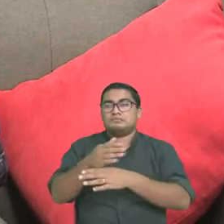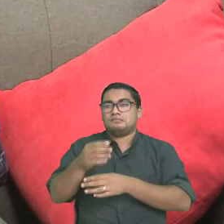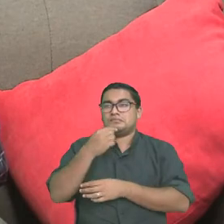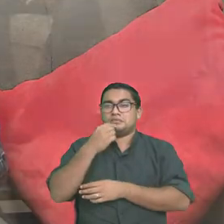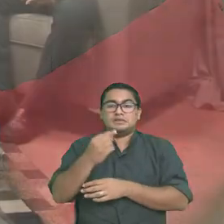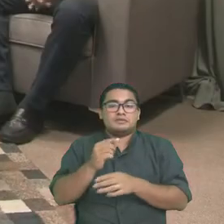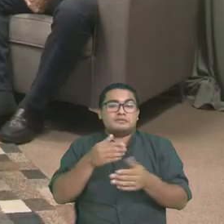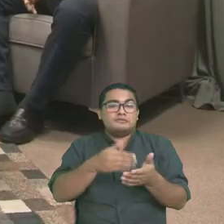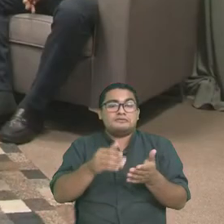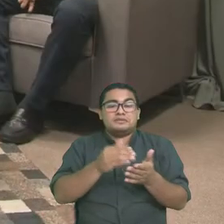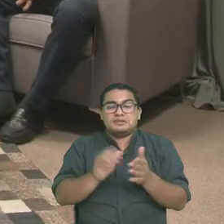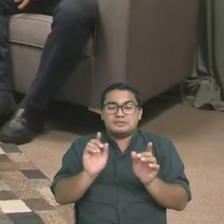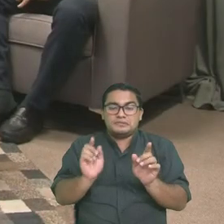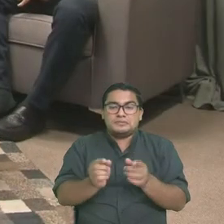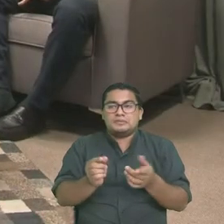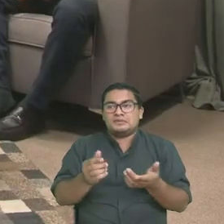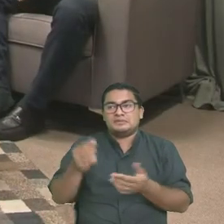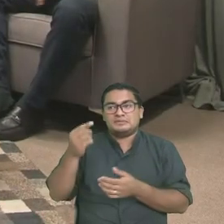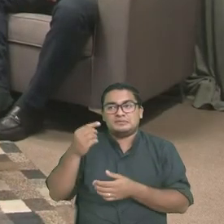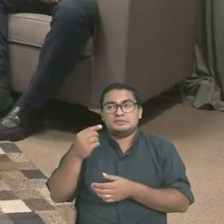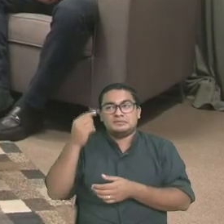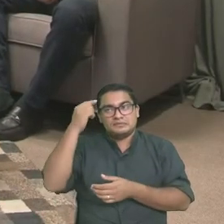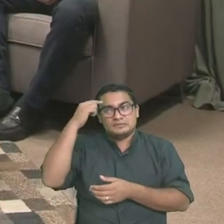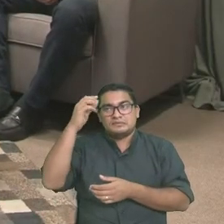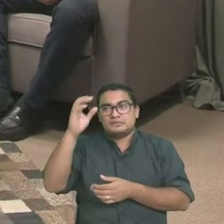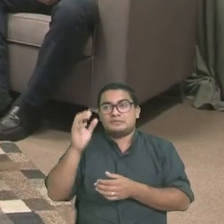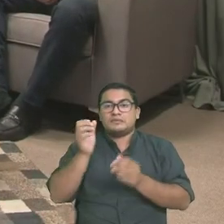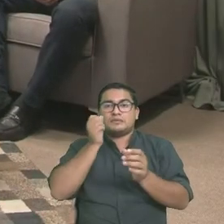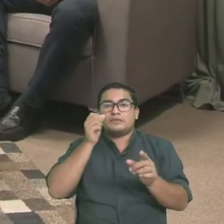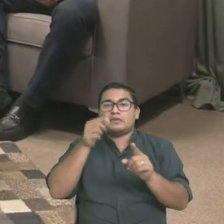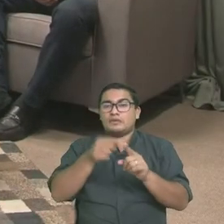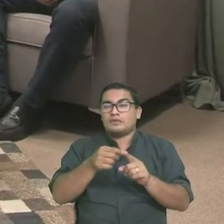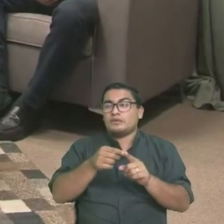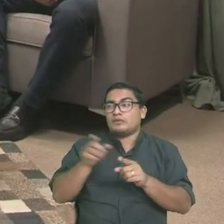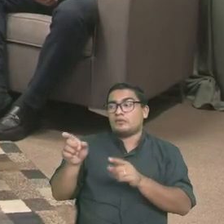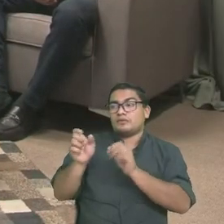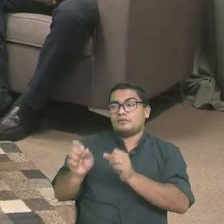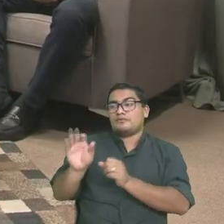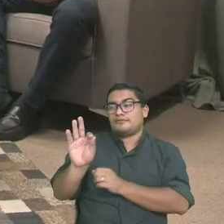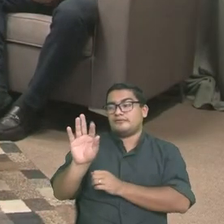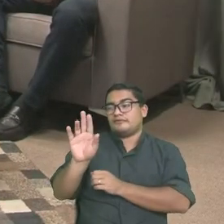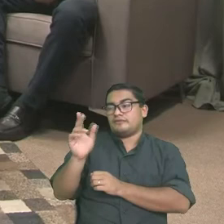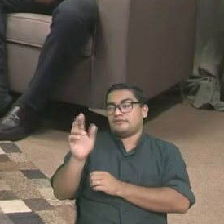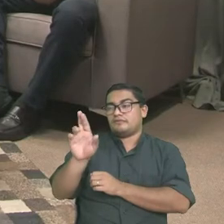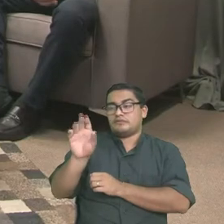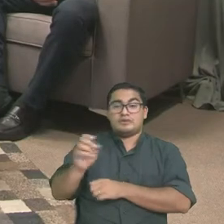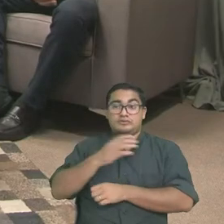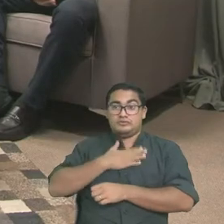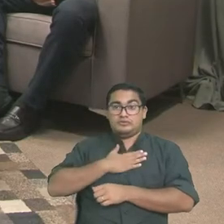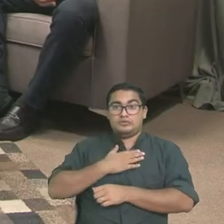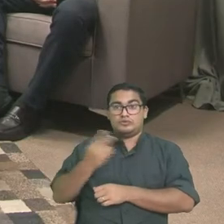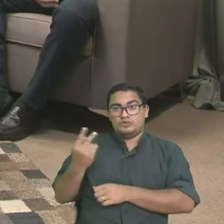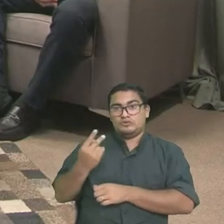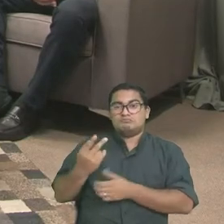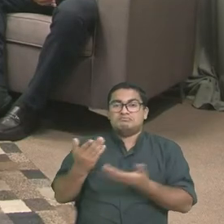es muy simple. Yo creo de que el objetivo nuestro, tanto de mi hermano Figueroa como de este servidor, es